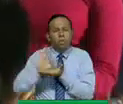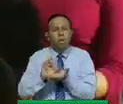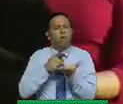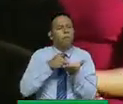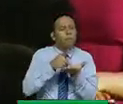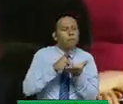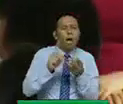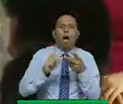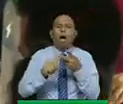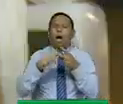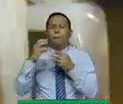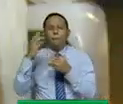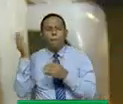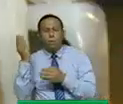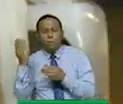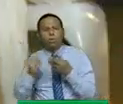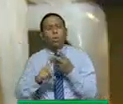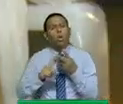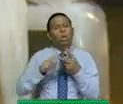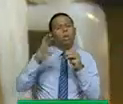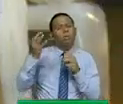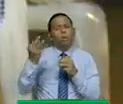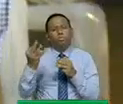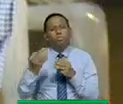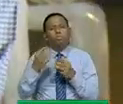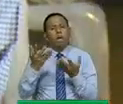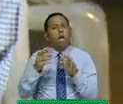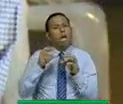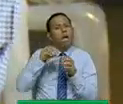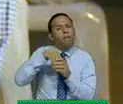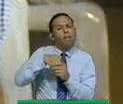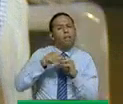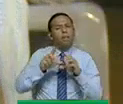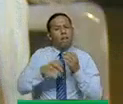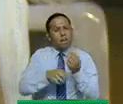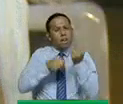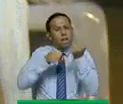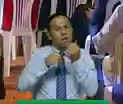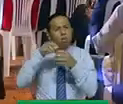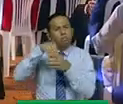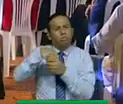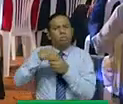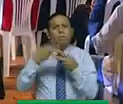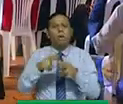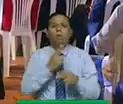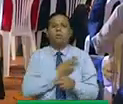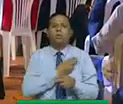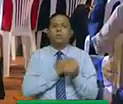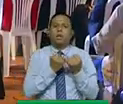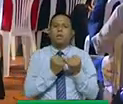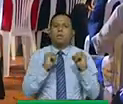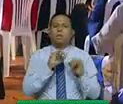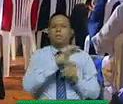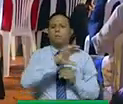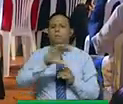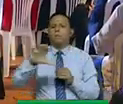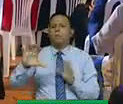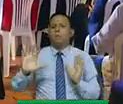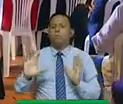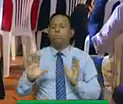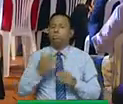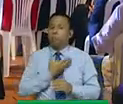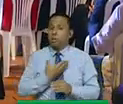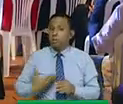de la educación superior, registro de títulos y autonomía universitaria. En ese contexto, el primer mandatario anunció que